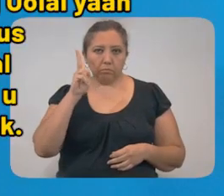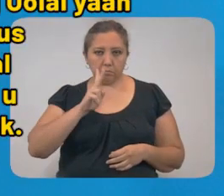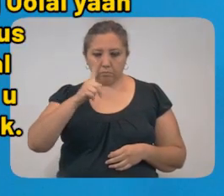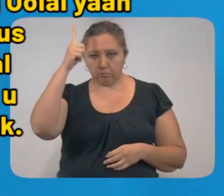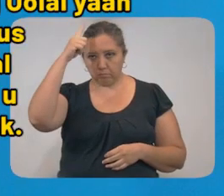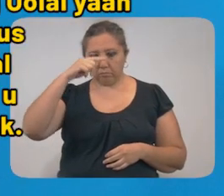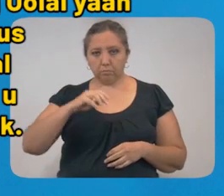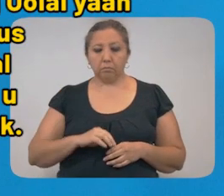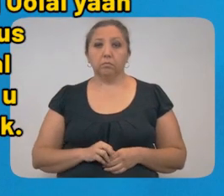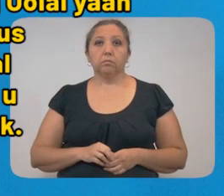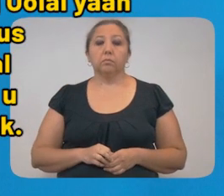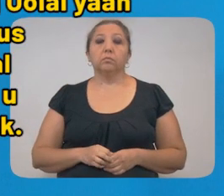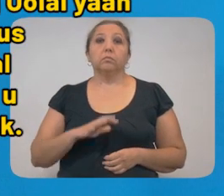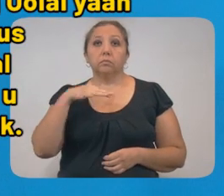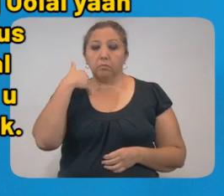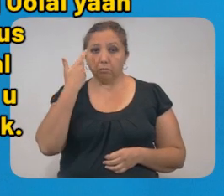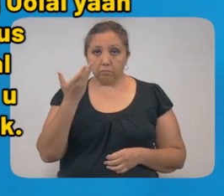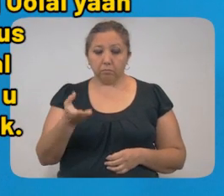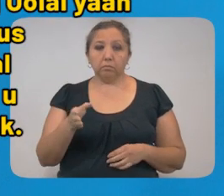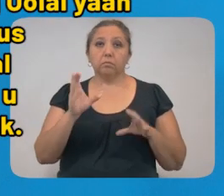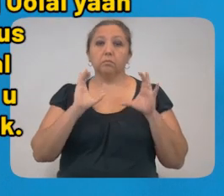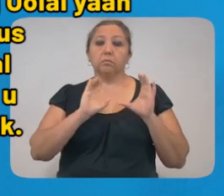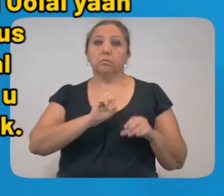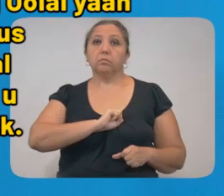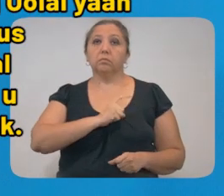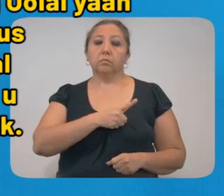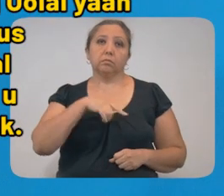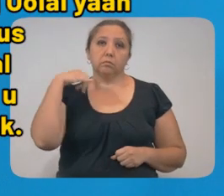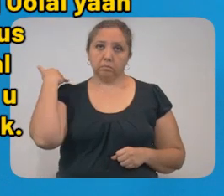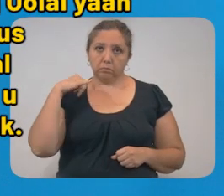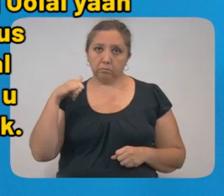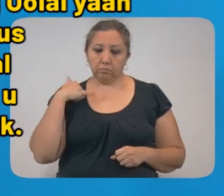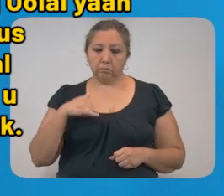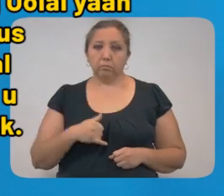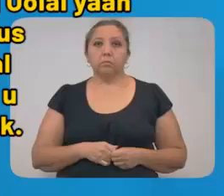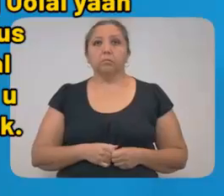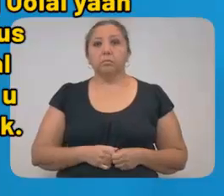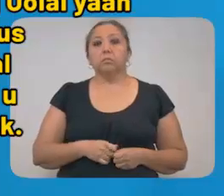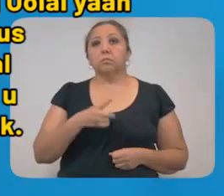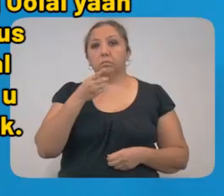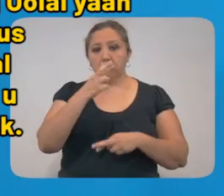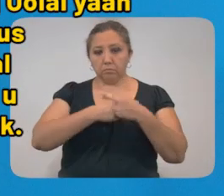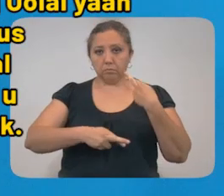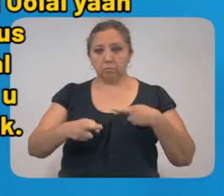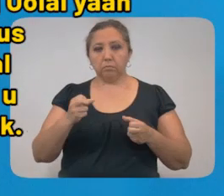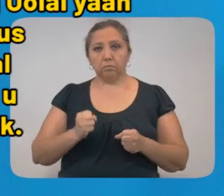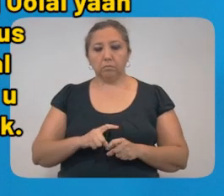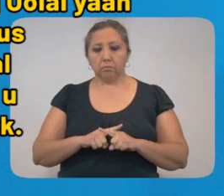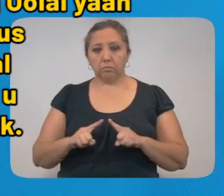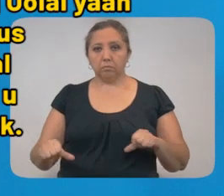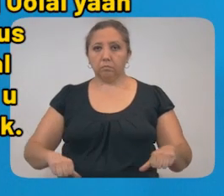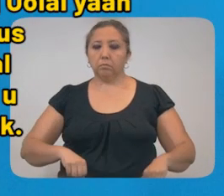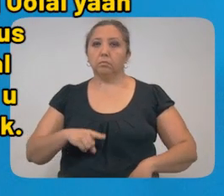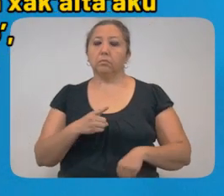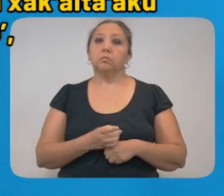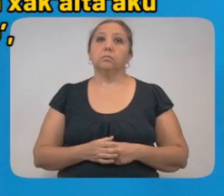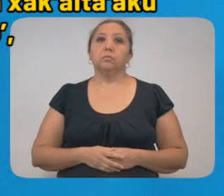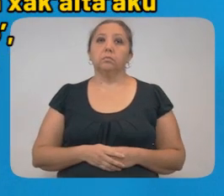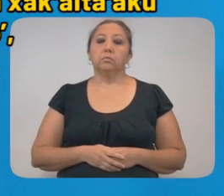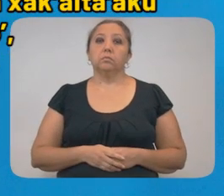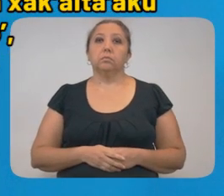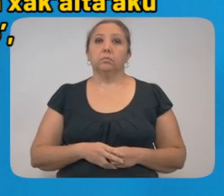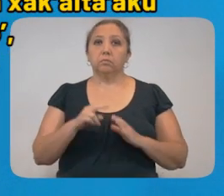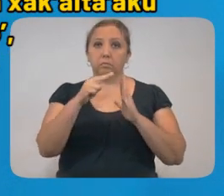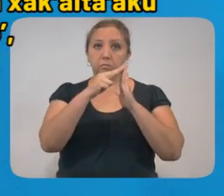y estratégicos, con el objetivo de proteger la salud de los yucatecos y preparar un retorno seguro a diversas actividades.